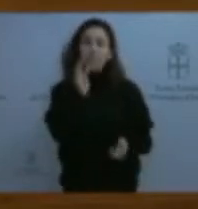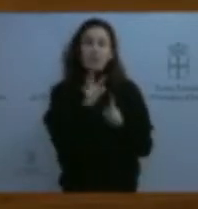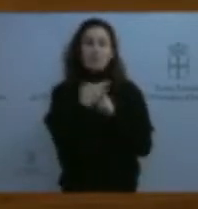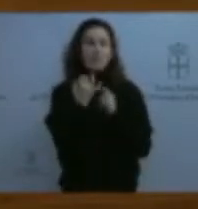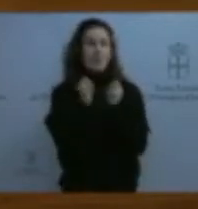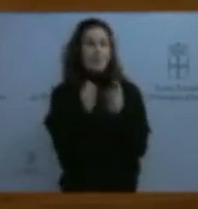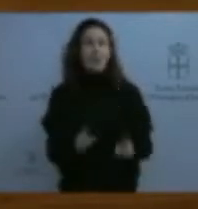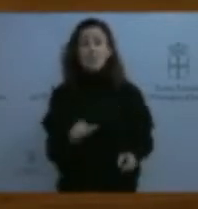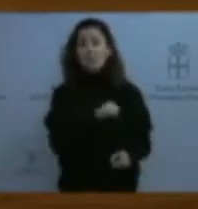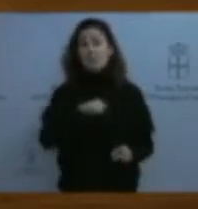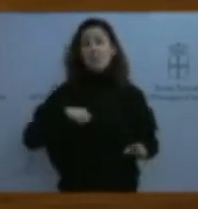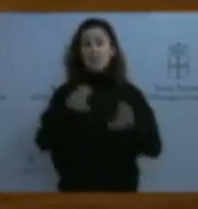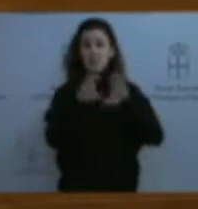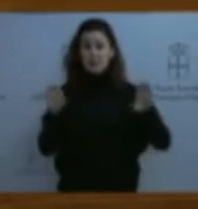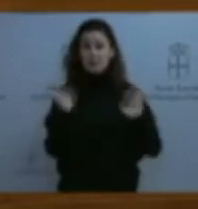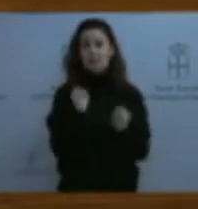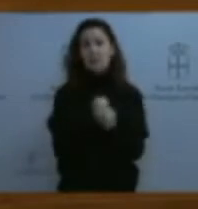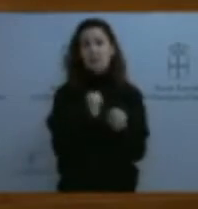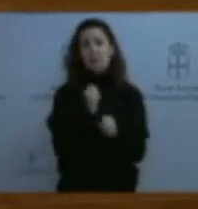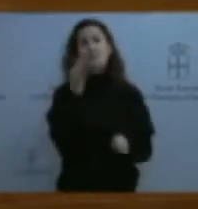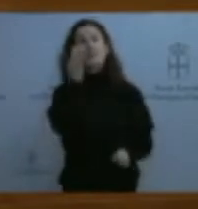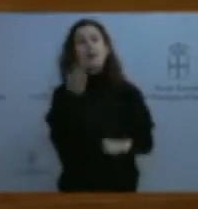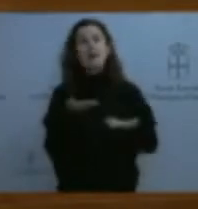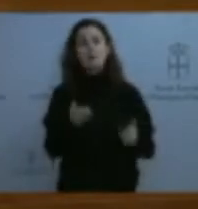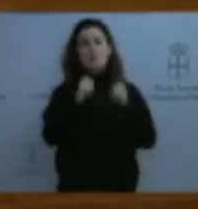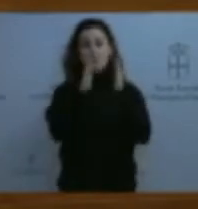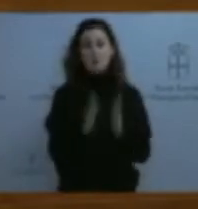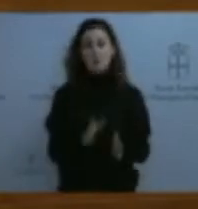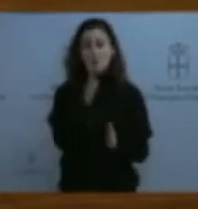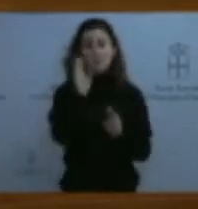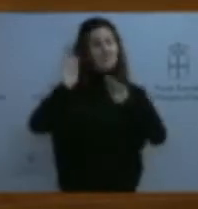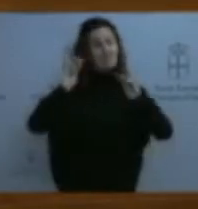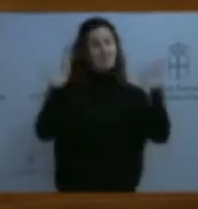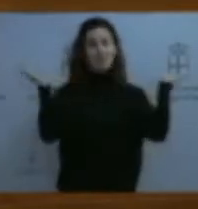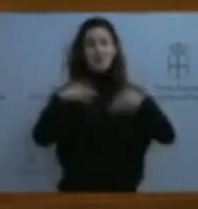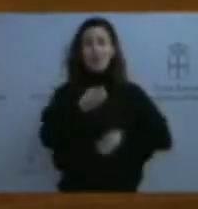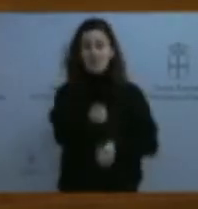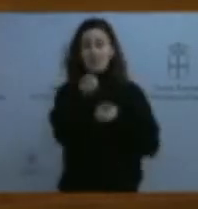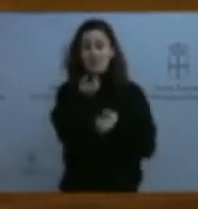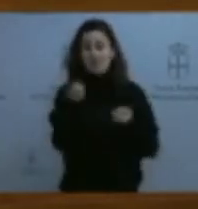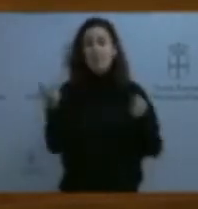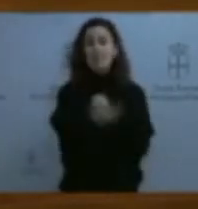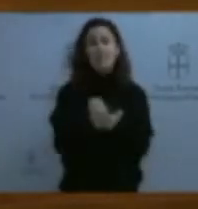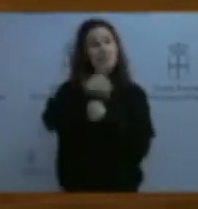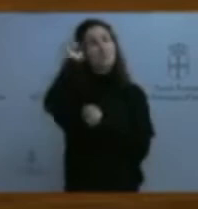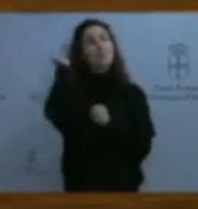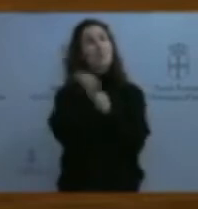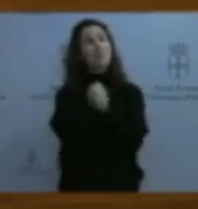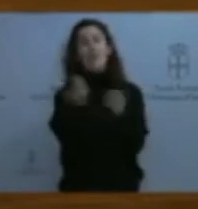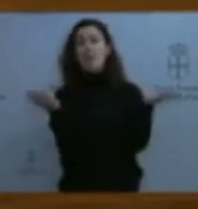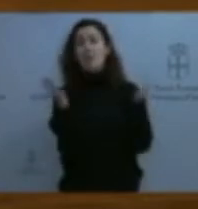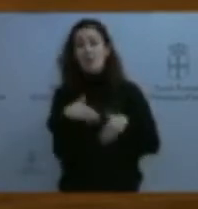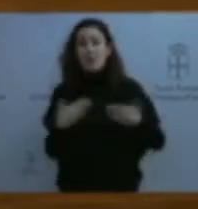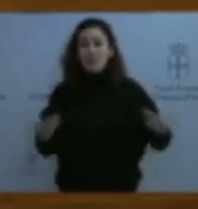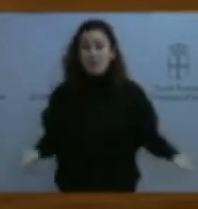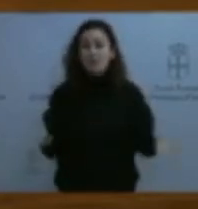empresas privadas, si le hablo de trabajadoras de ayuda a domicilio, donde ni se les forma ni se les informa en materia de prevención, o de esos centros en los